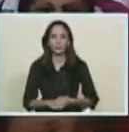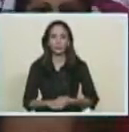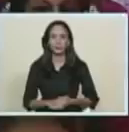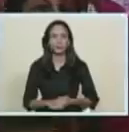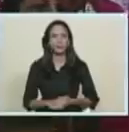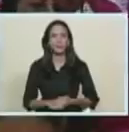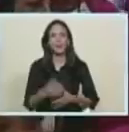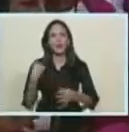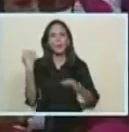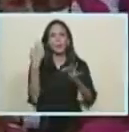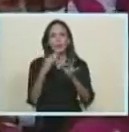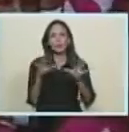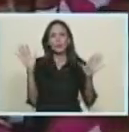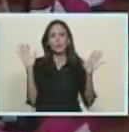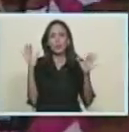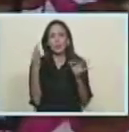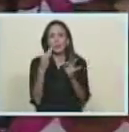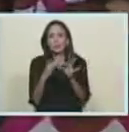No es por casualidad